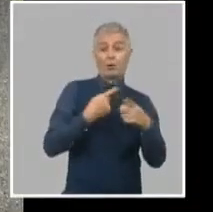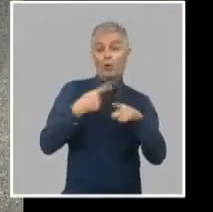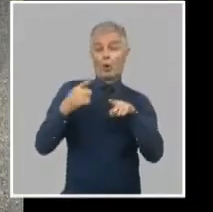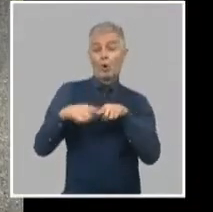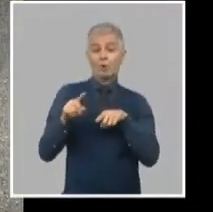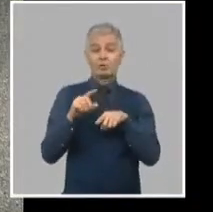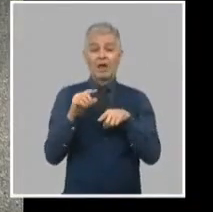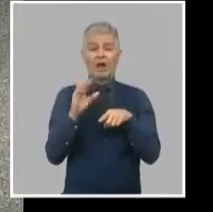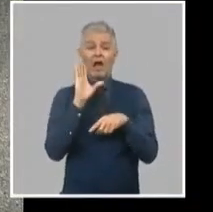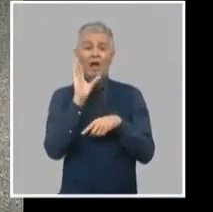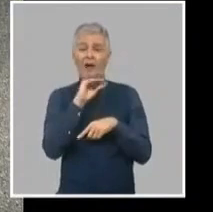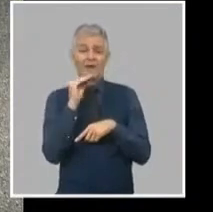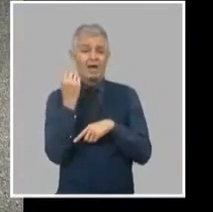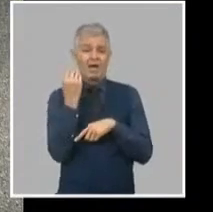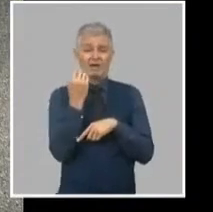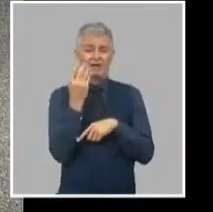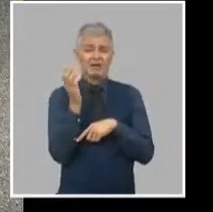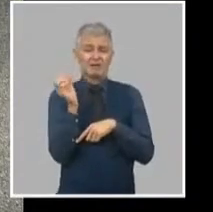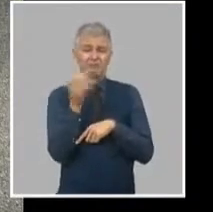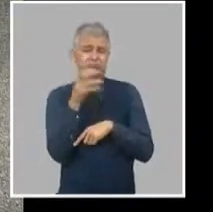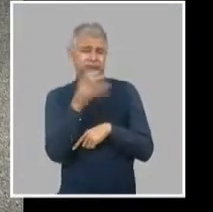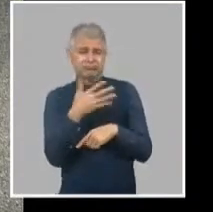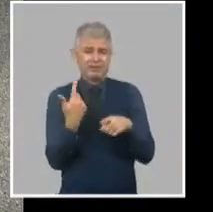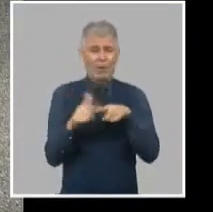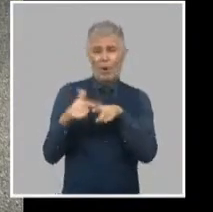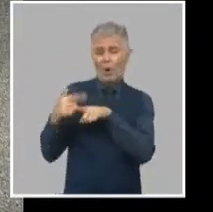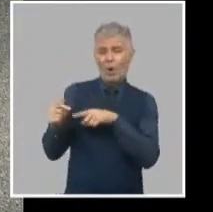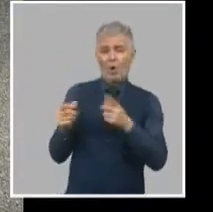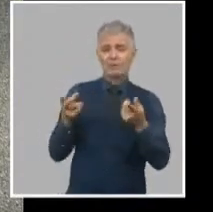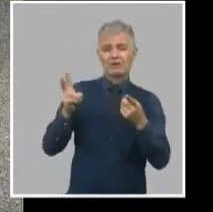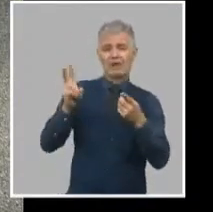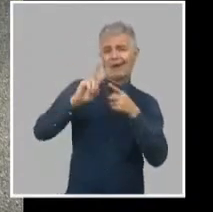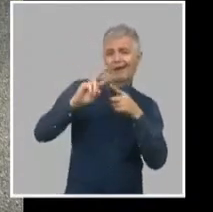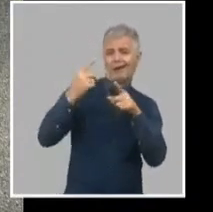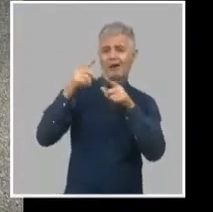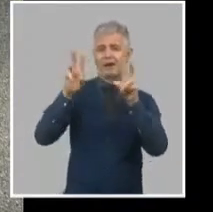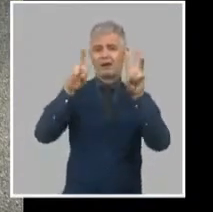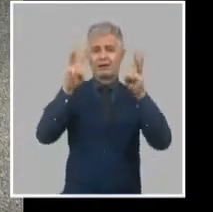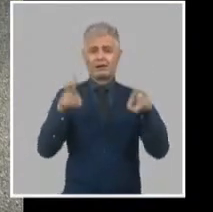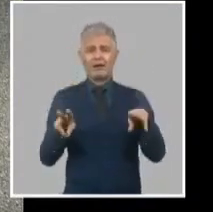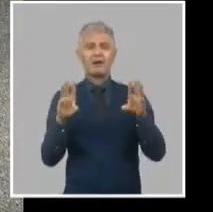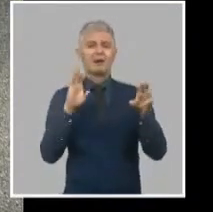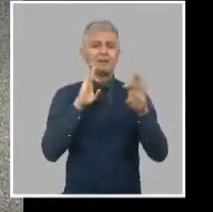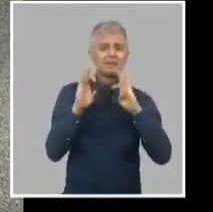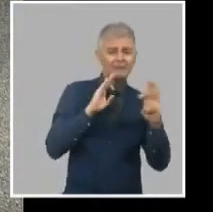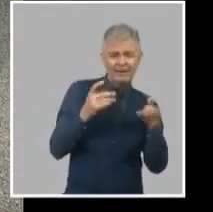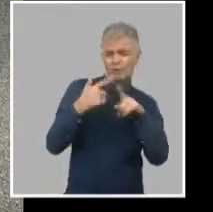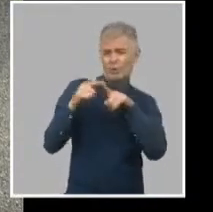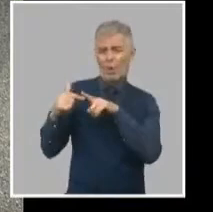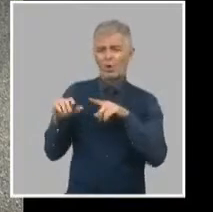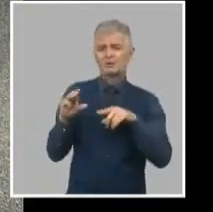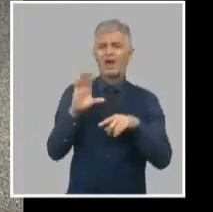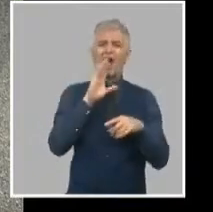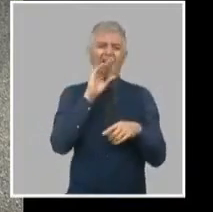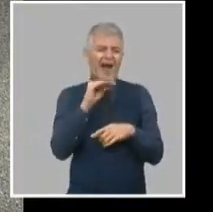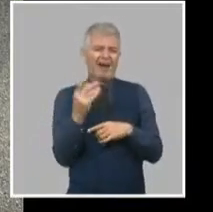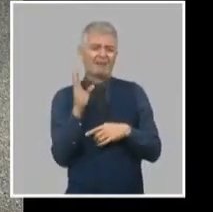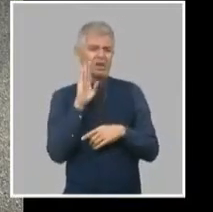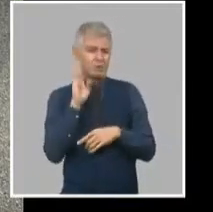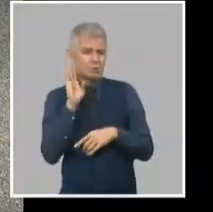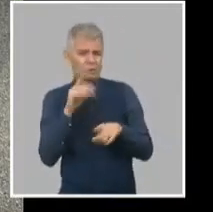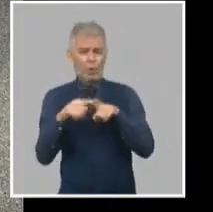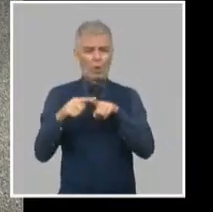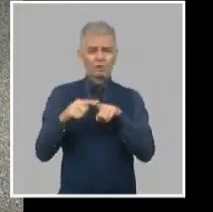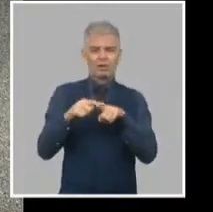por las redes sociales comenzaban a tratar de desvirtuar el trabajo de los profesionales cubanos en ese lugar. Y